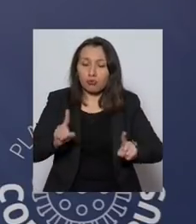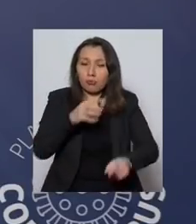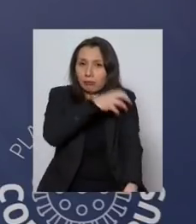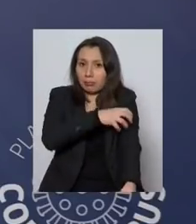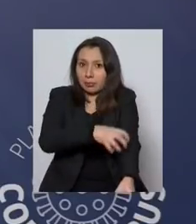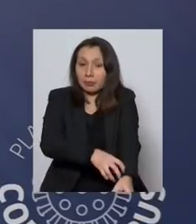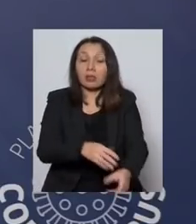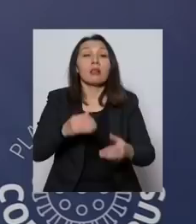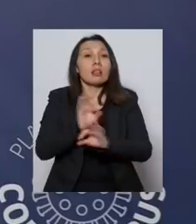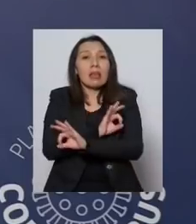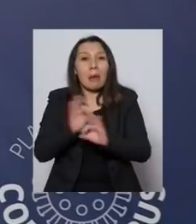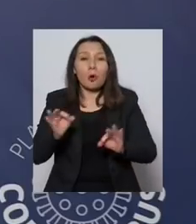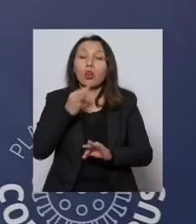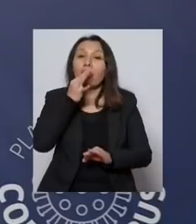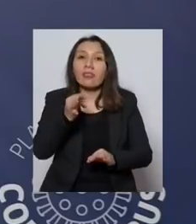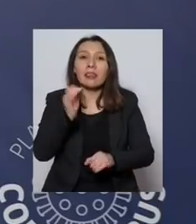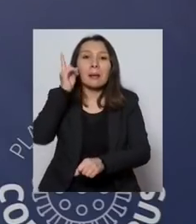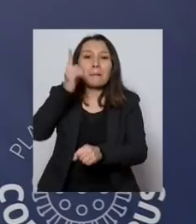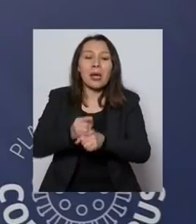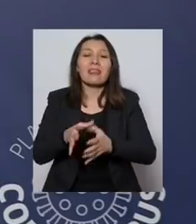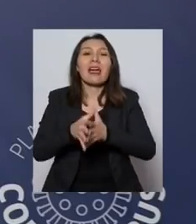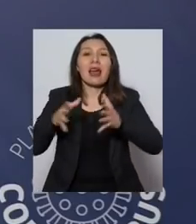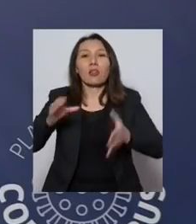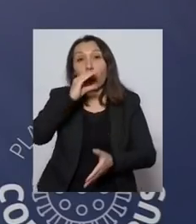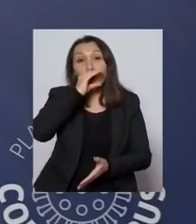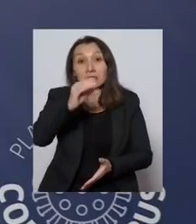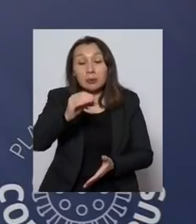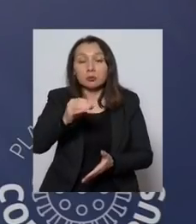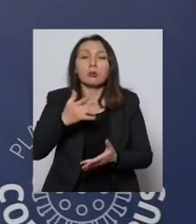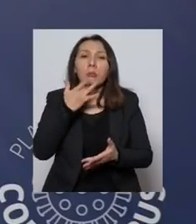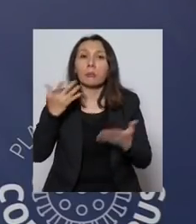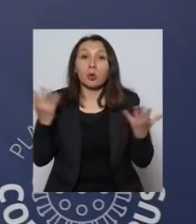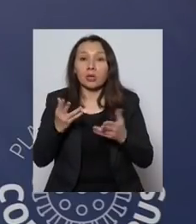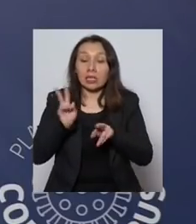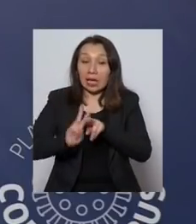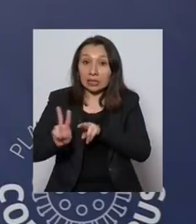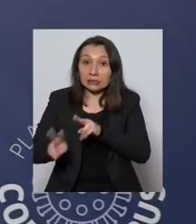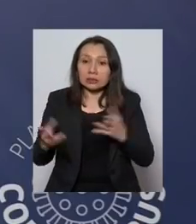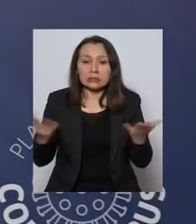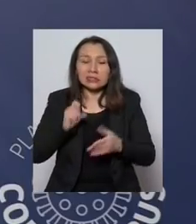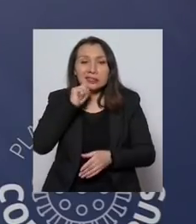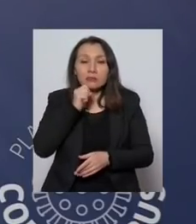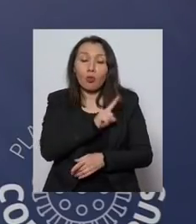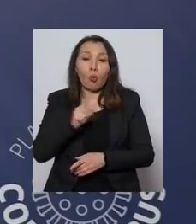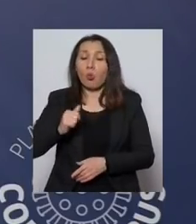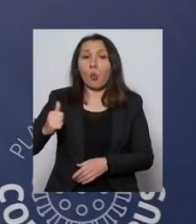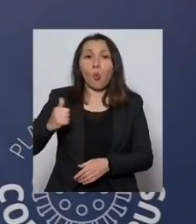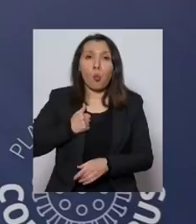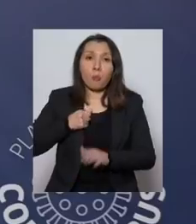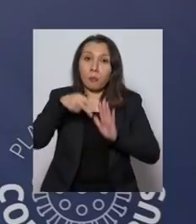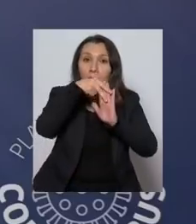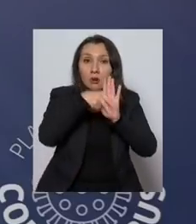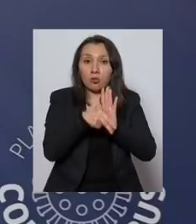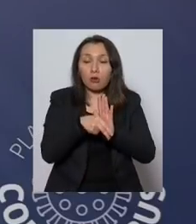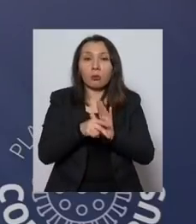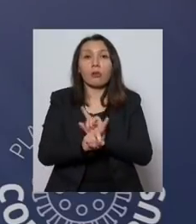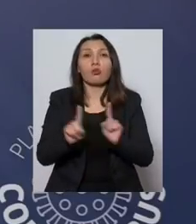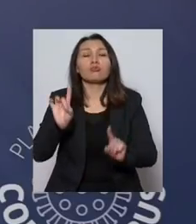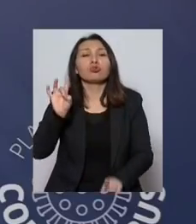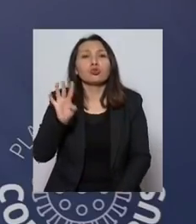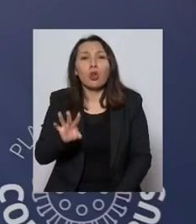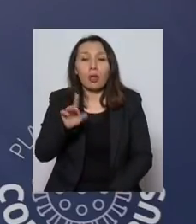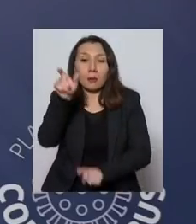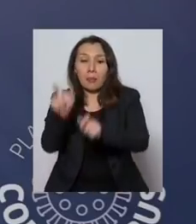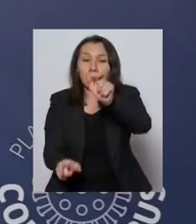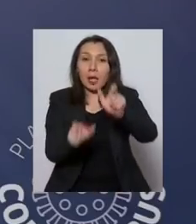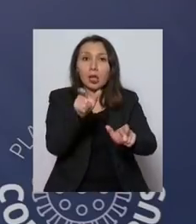que se estableció para el Gran Concepción, porque hacerlo significa no cumplir con la normativa. No solamente